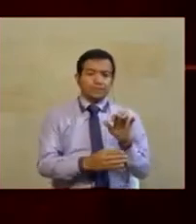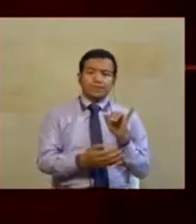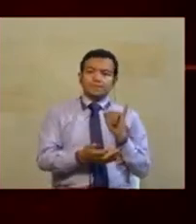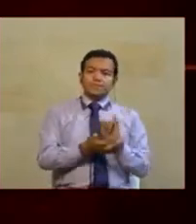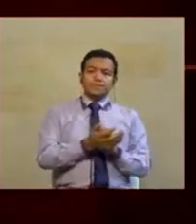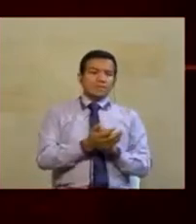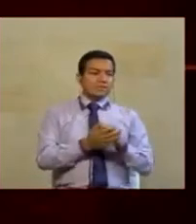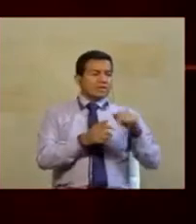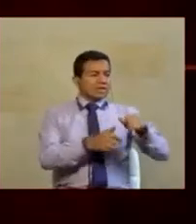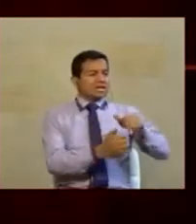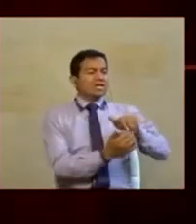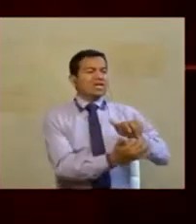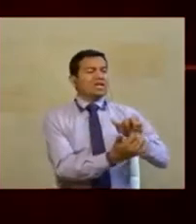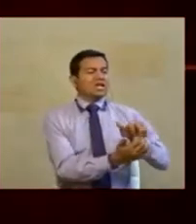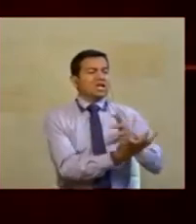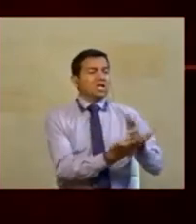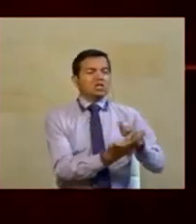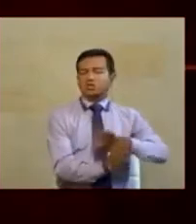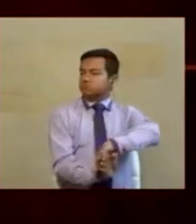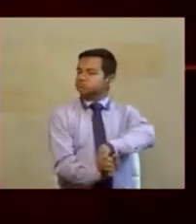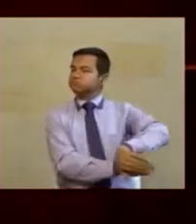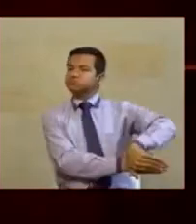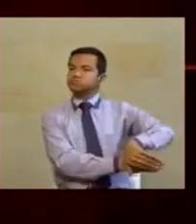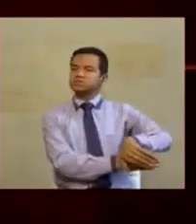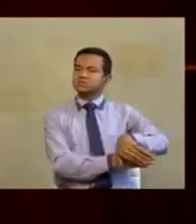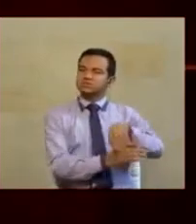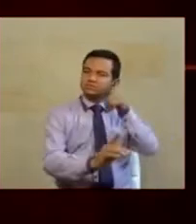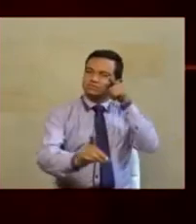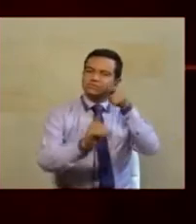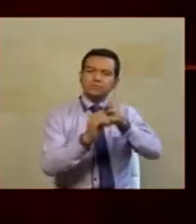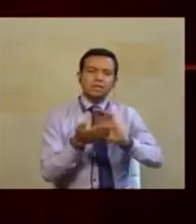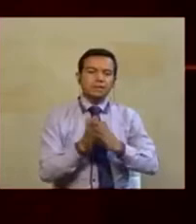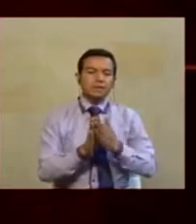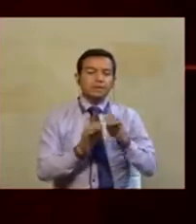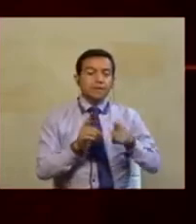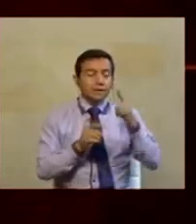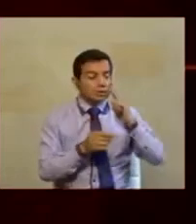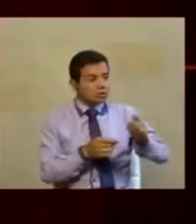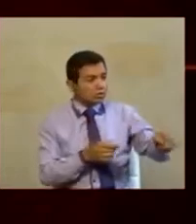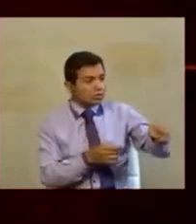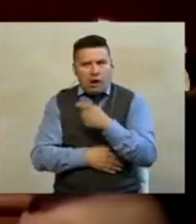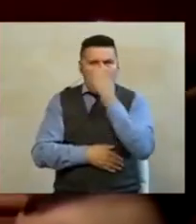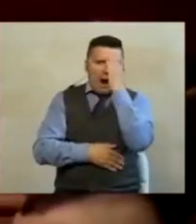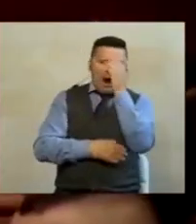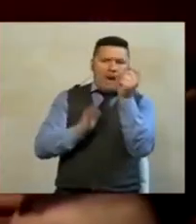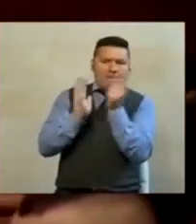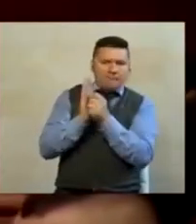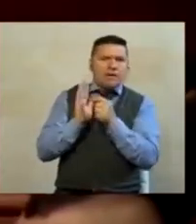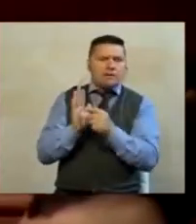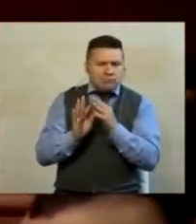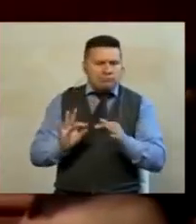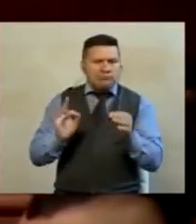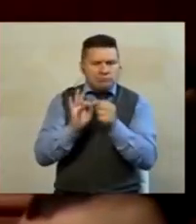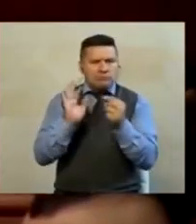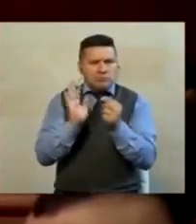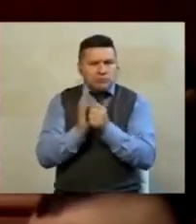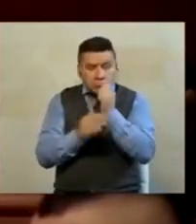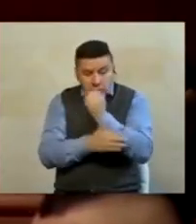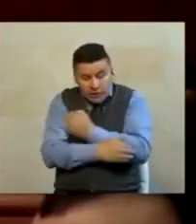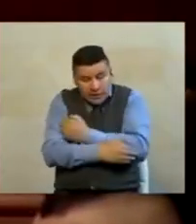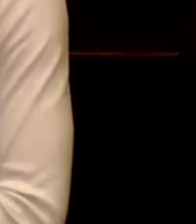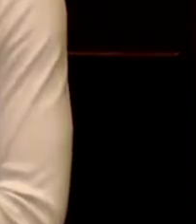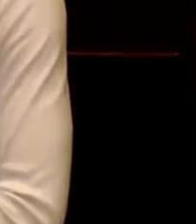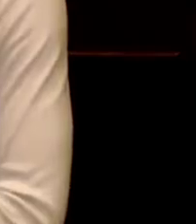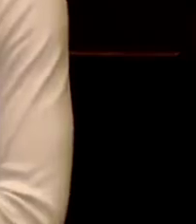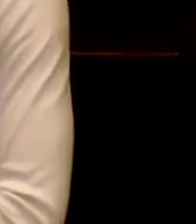a sacarlo de la guerra y de la violencia. Pero para eso hay que darle las manos a las víctimas. En esta ocasión, los niños víctimas